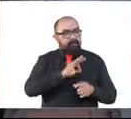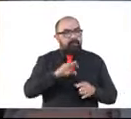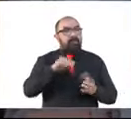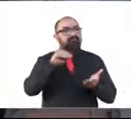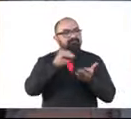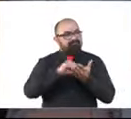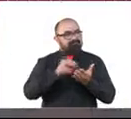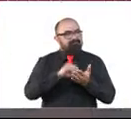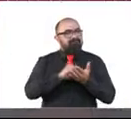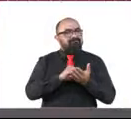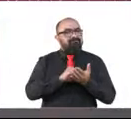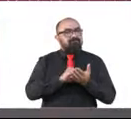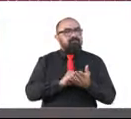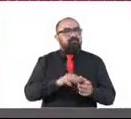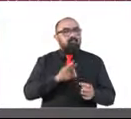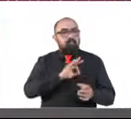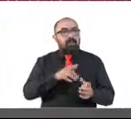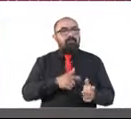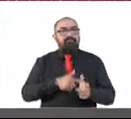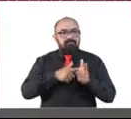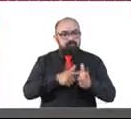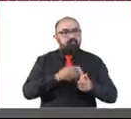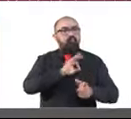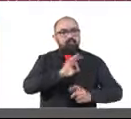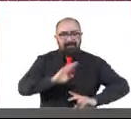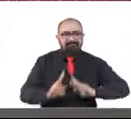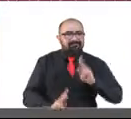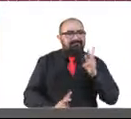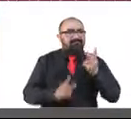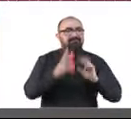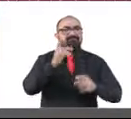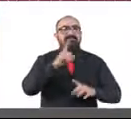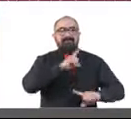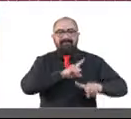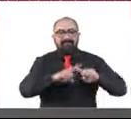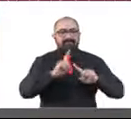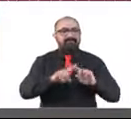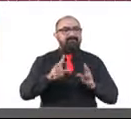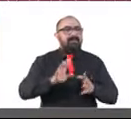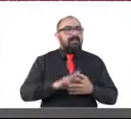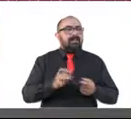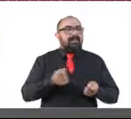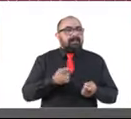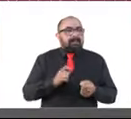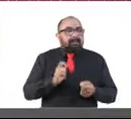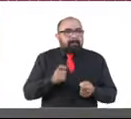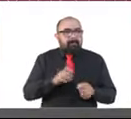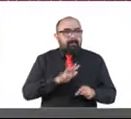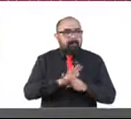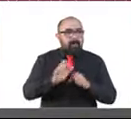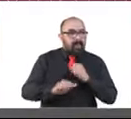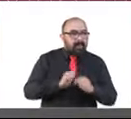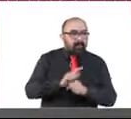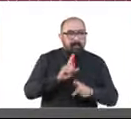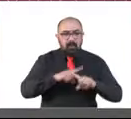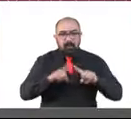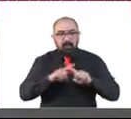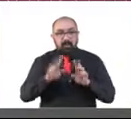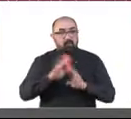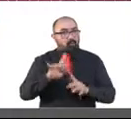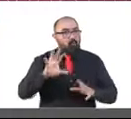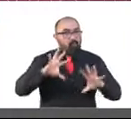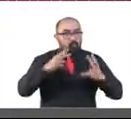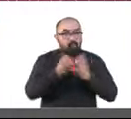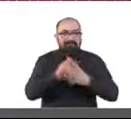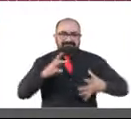sigamos proveyendo de alimentos, no necesariamente expensas de la frontera agrícola, sino haciendo, y aquí la tecnología juega